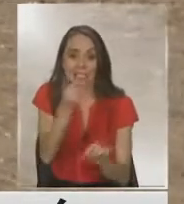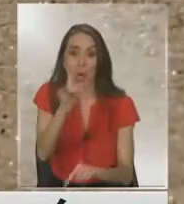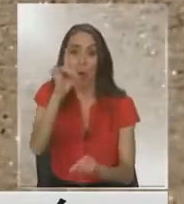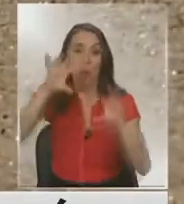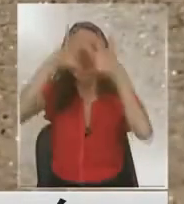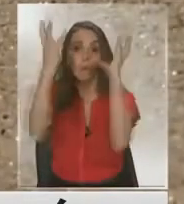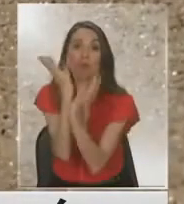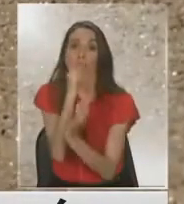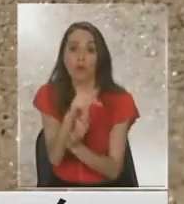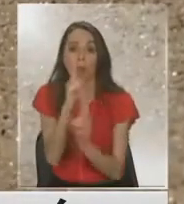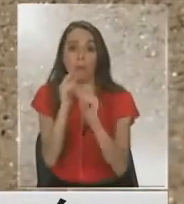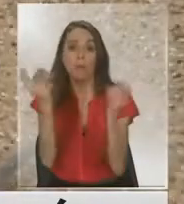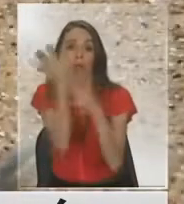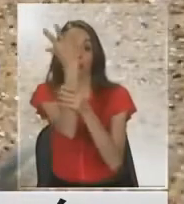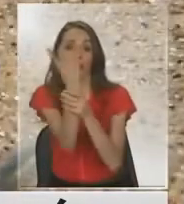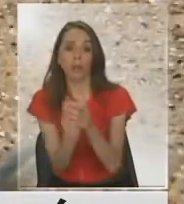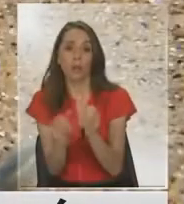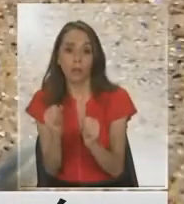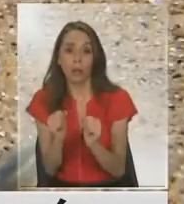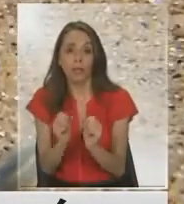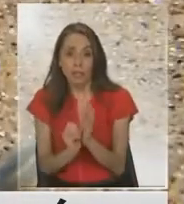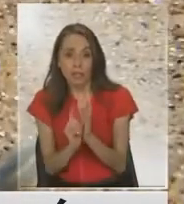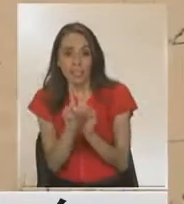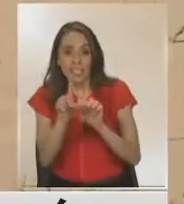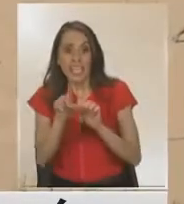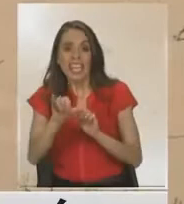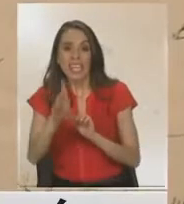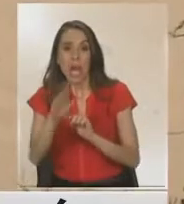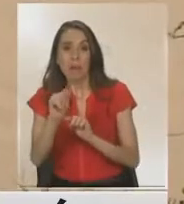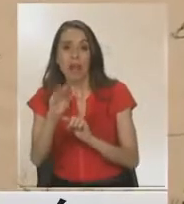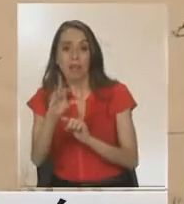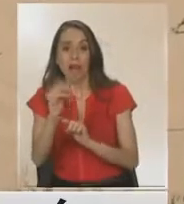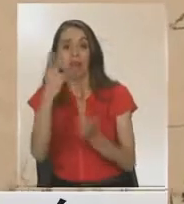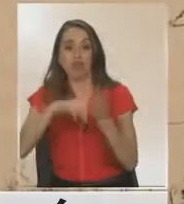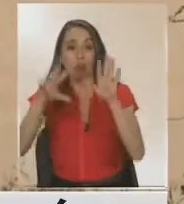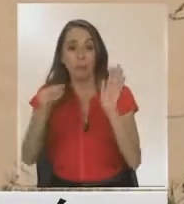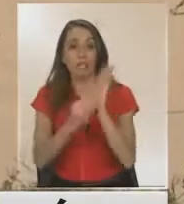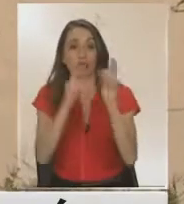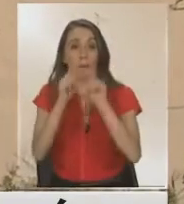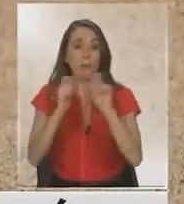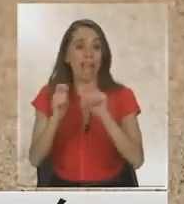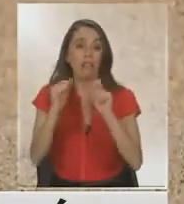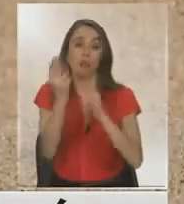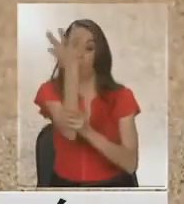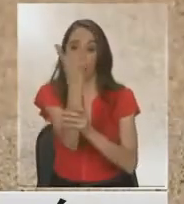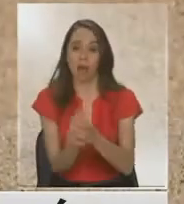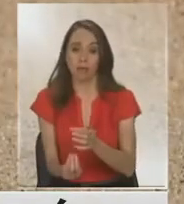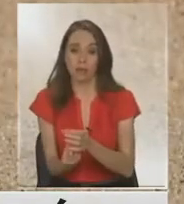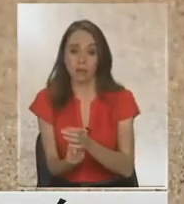Única en el mundo y bajo una amenaza latente, la hierba del Tabo fue declarada en 2018 en peligro crítico de